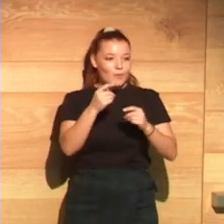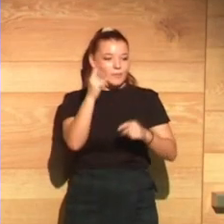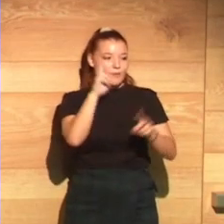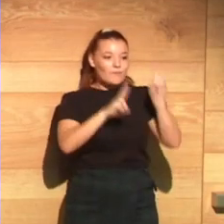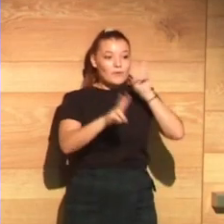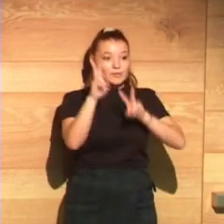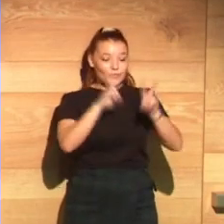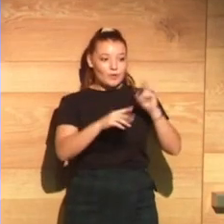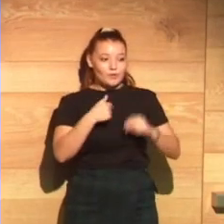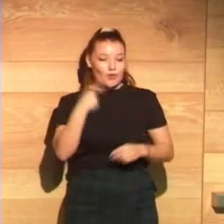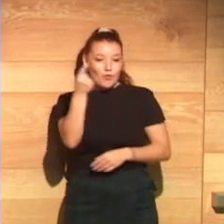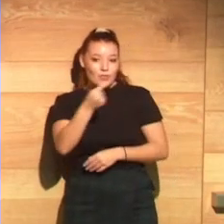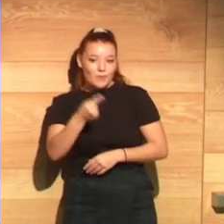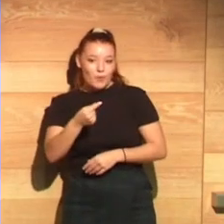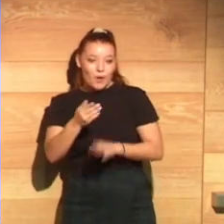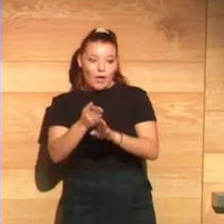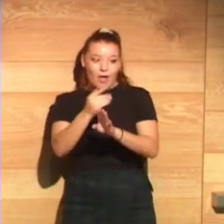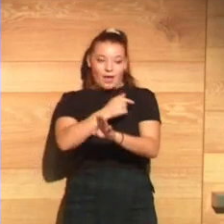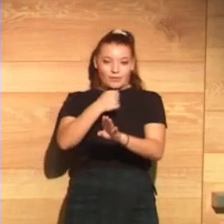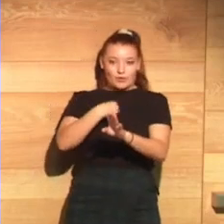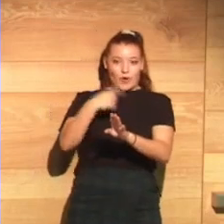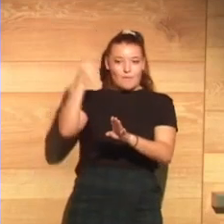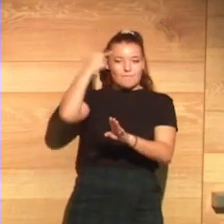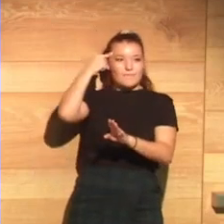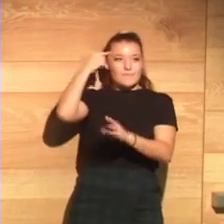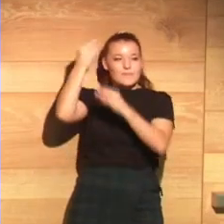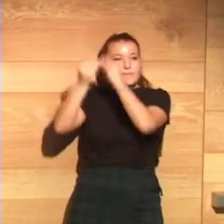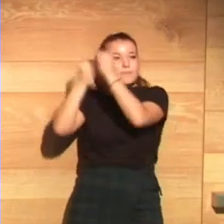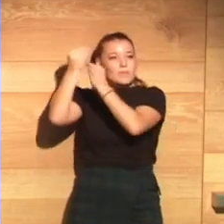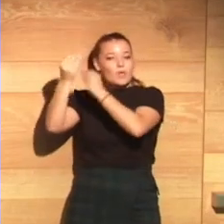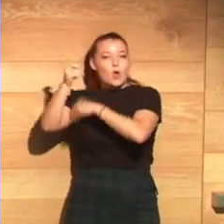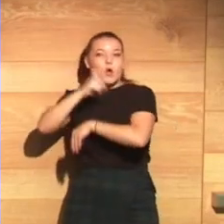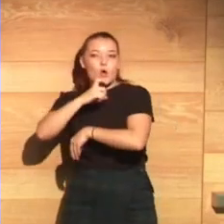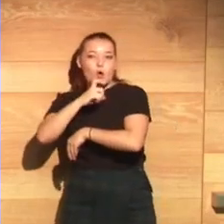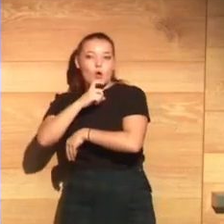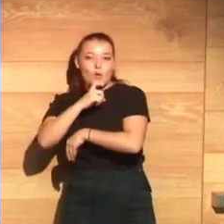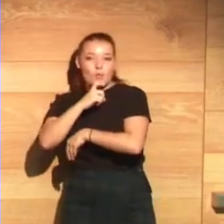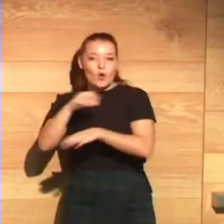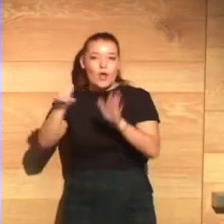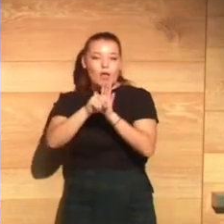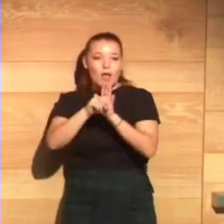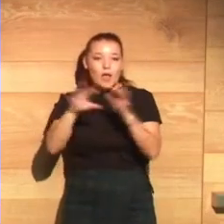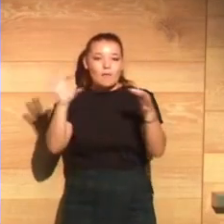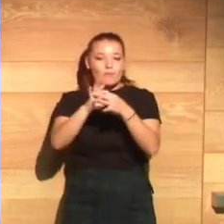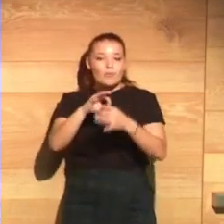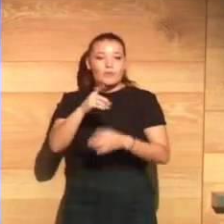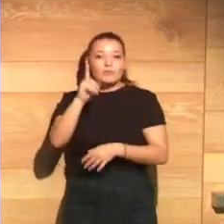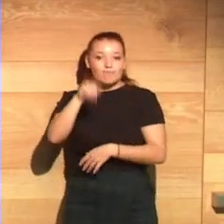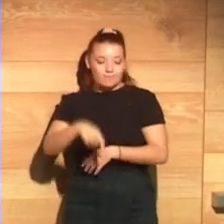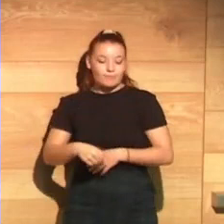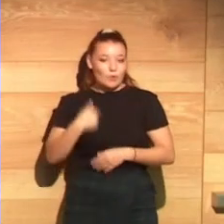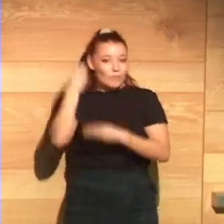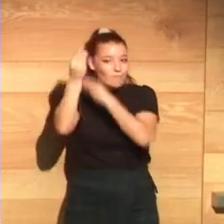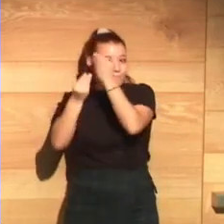claro, cuando ya me pongo a dibujar, he estado meditando en mi cabeza muchísimo de toda esa iconografía que la va a acompañar.